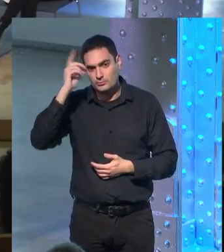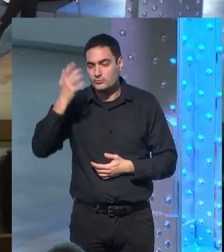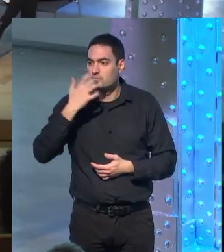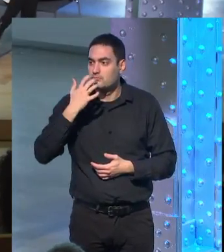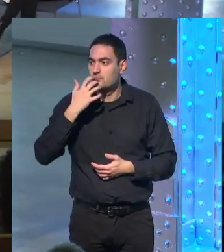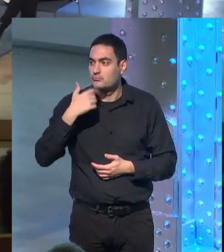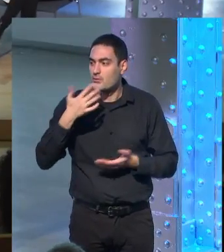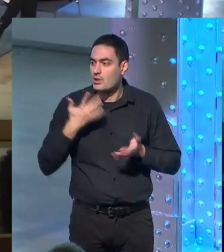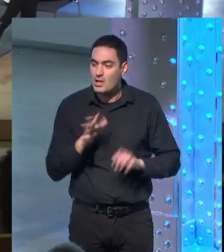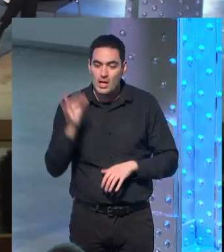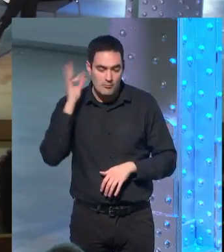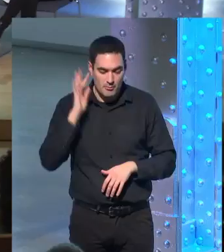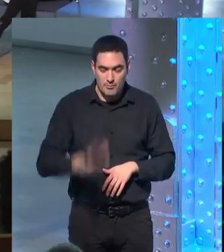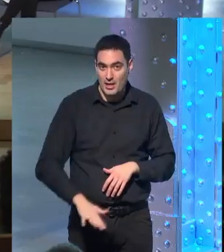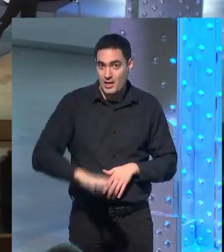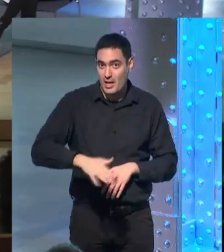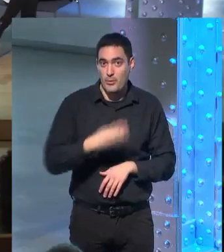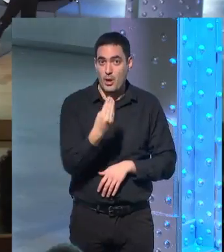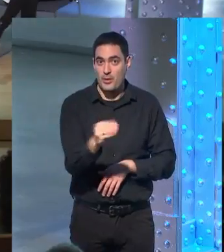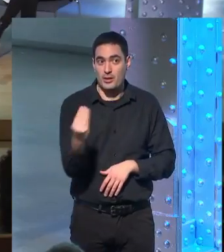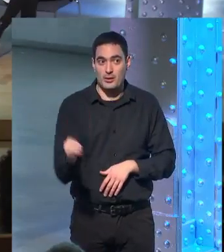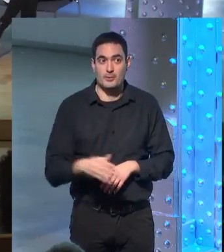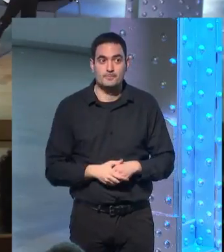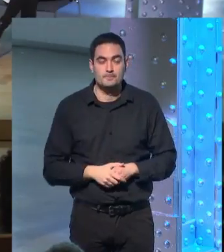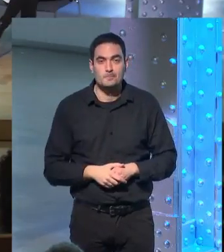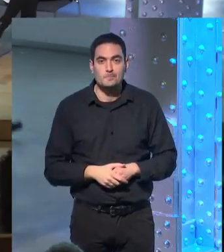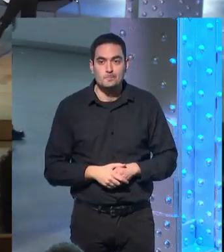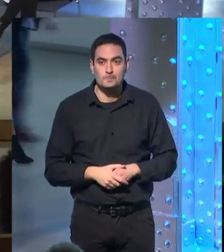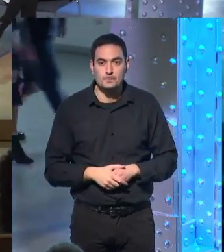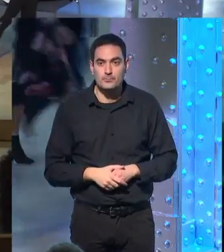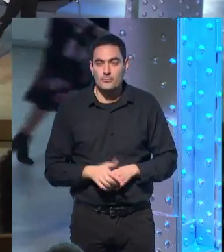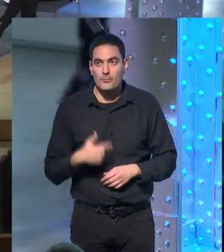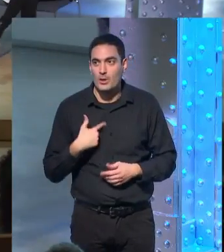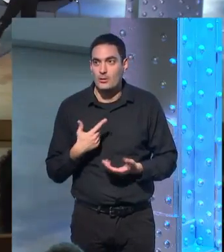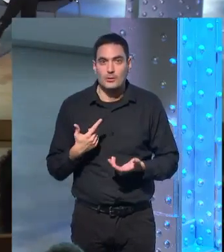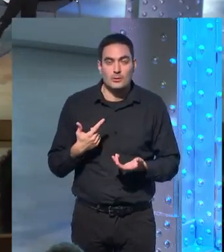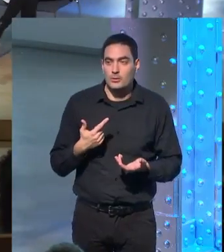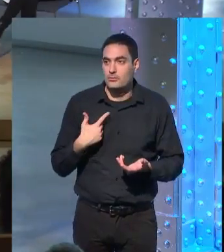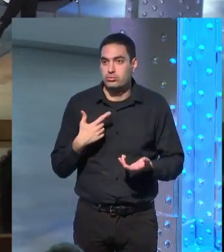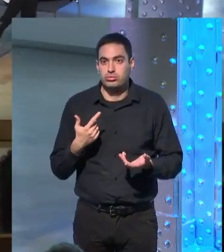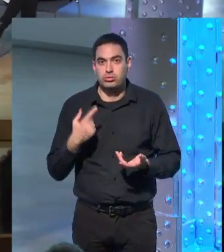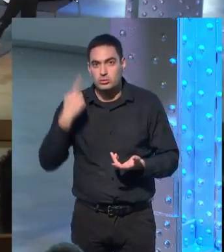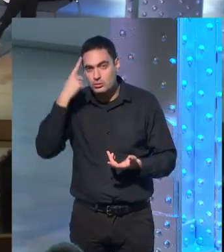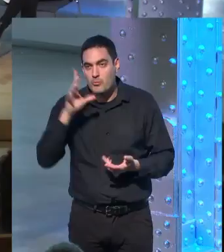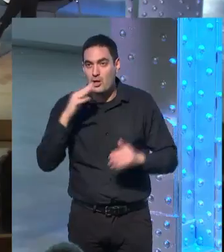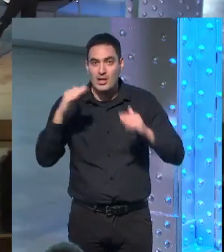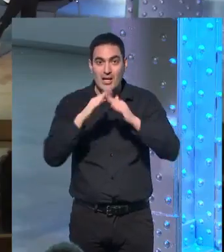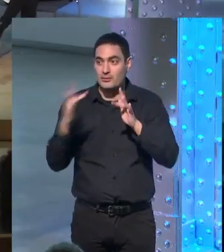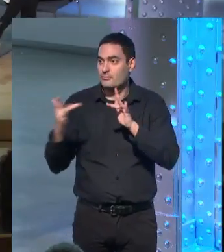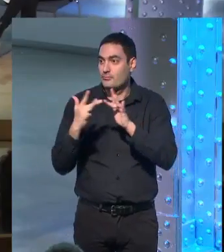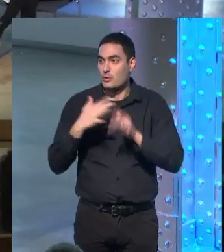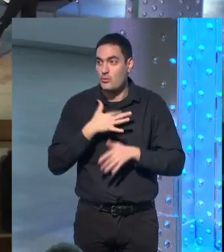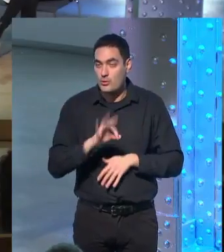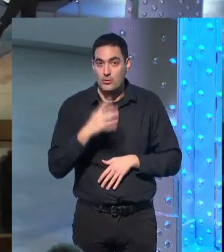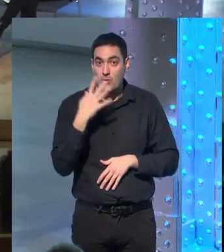yo tenía mis hijas pequeñas, adolescentes, pues desesperada porque no podía contactar con casa. También